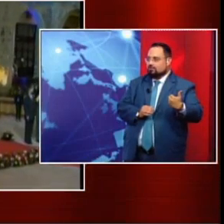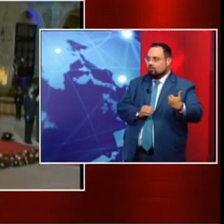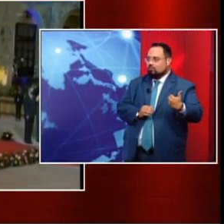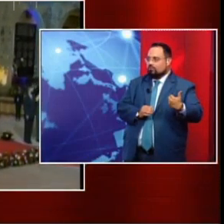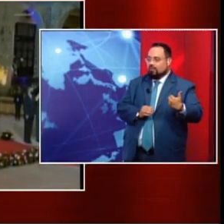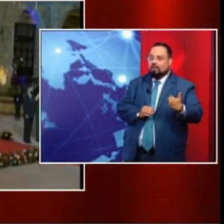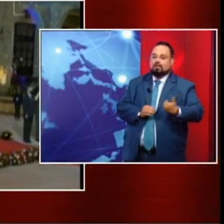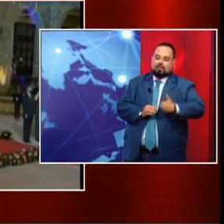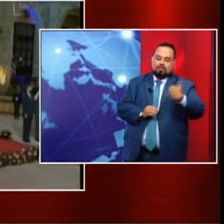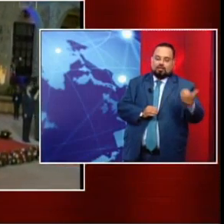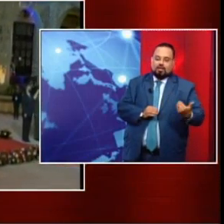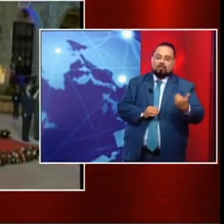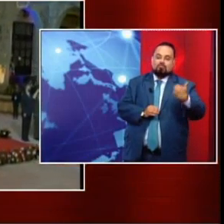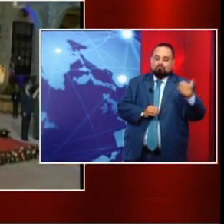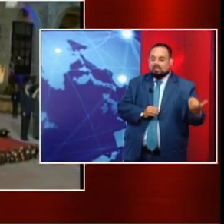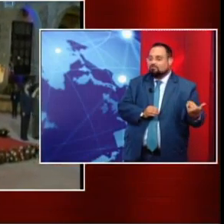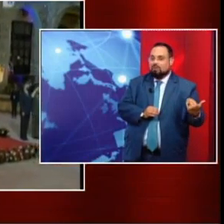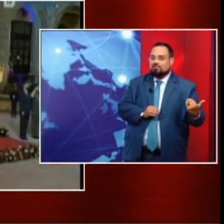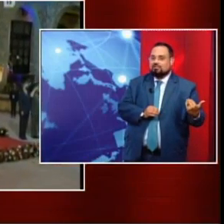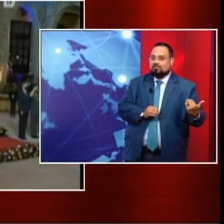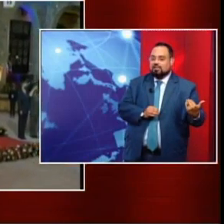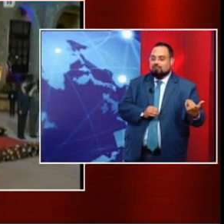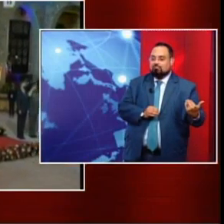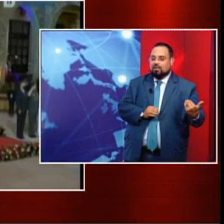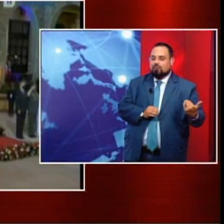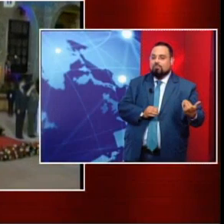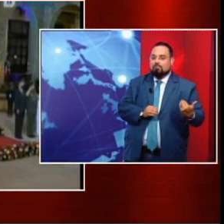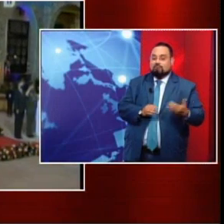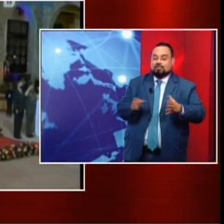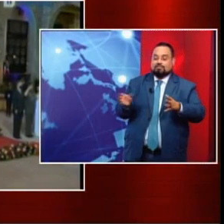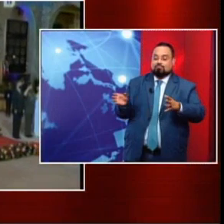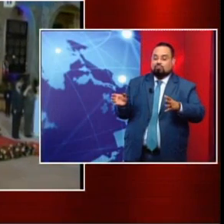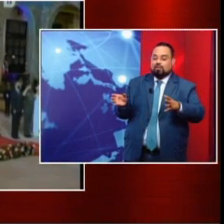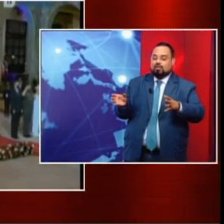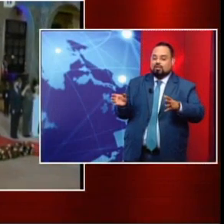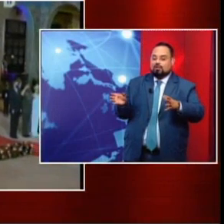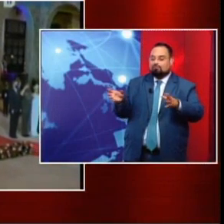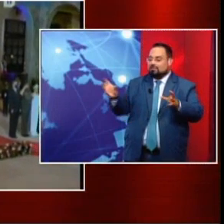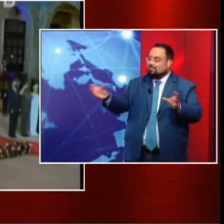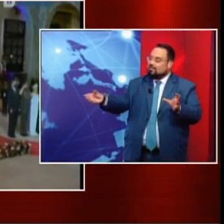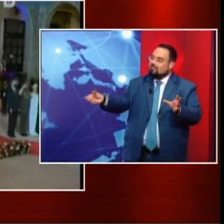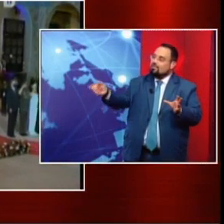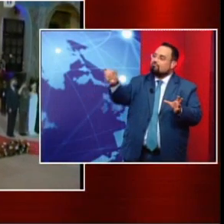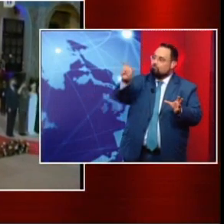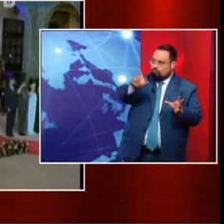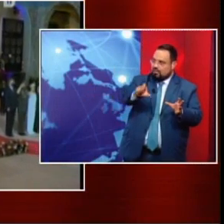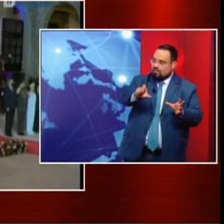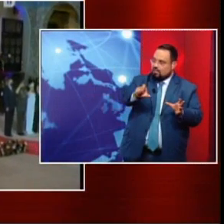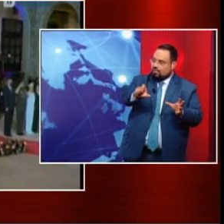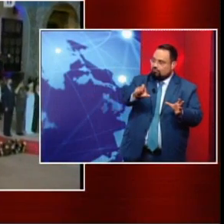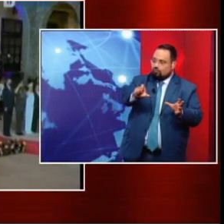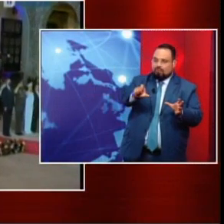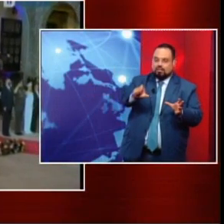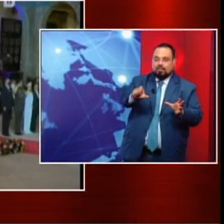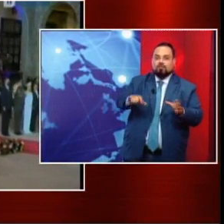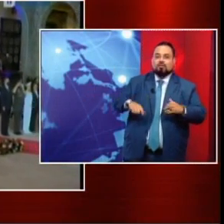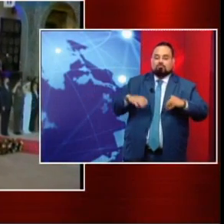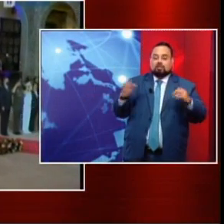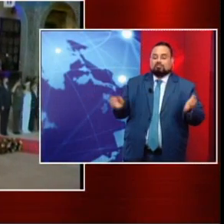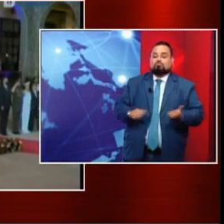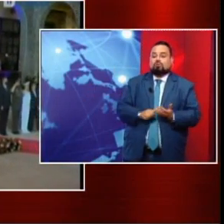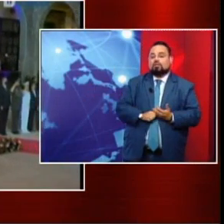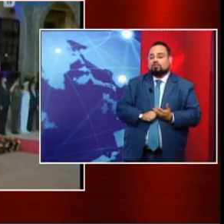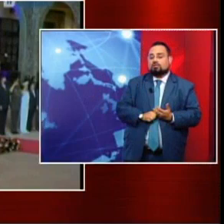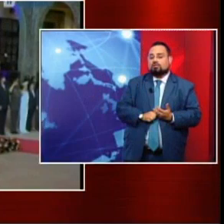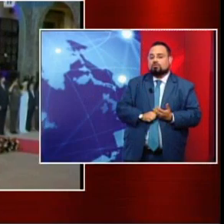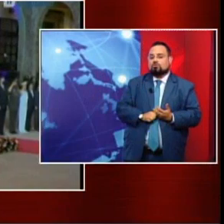tiene el Estado de Guatemala, generar más plazas de empleo para que se pueda pasar de esa informalidad a la formalidad, para